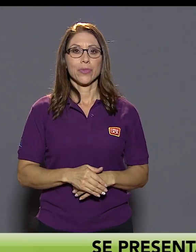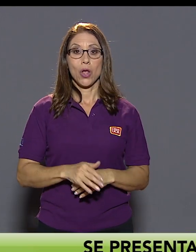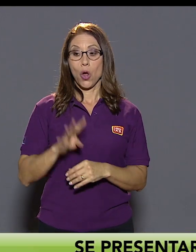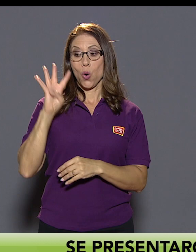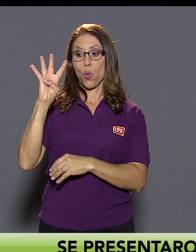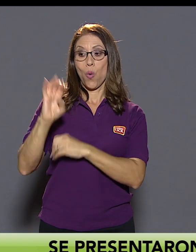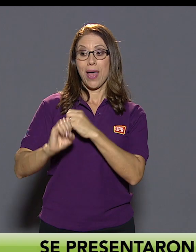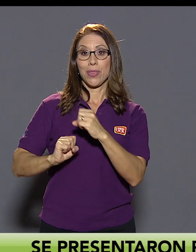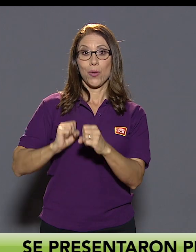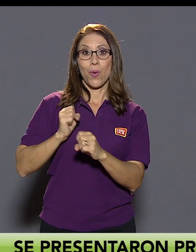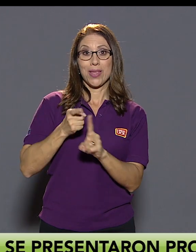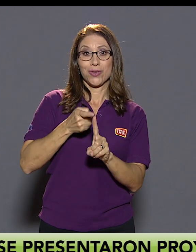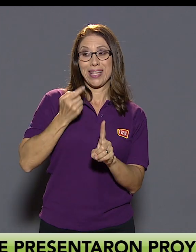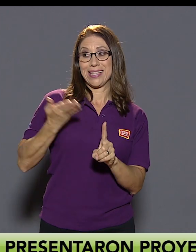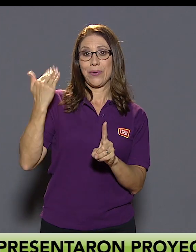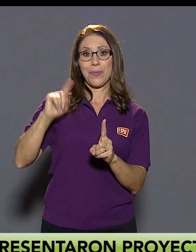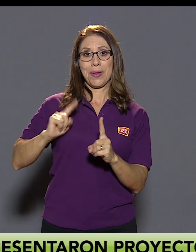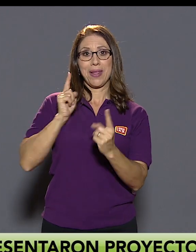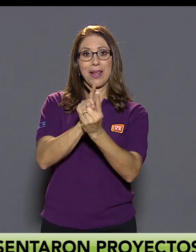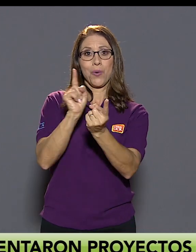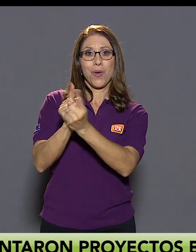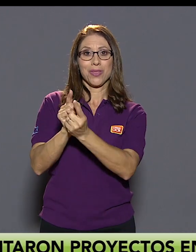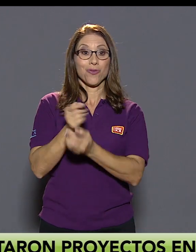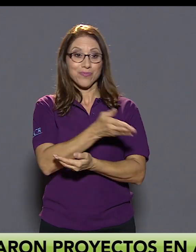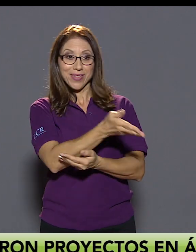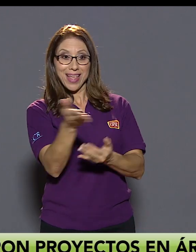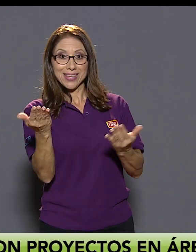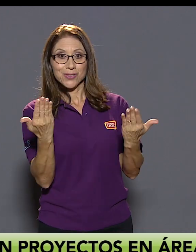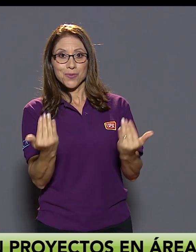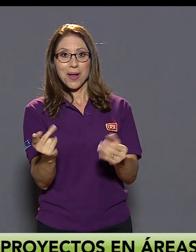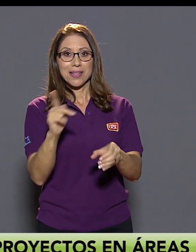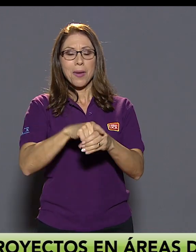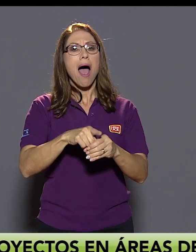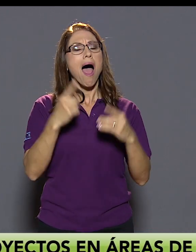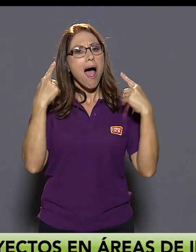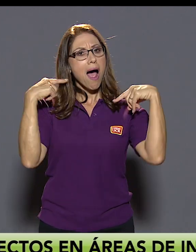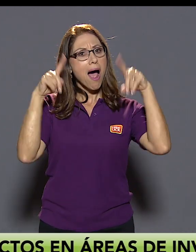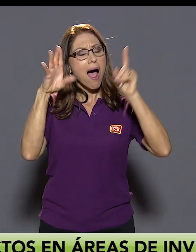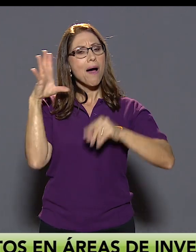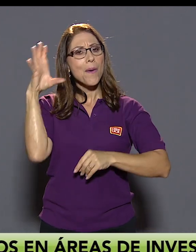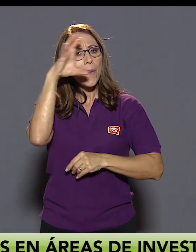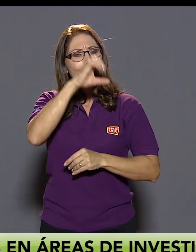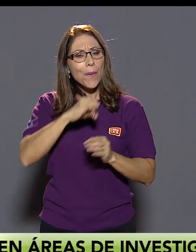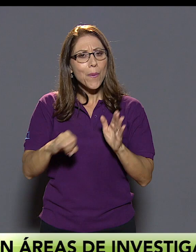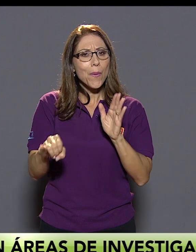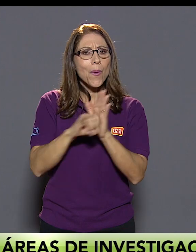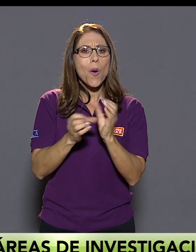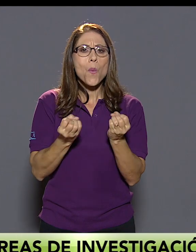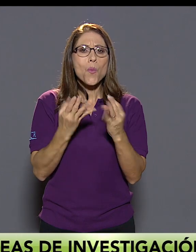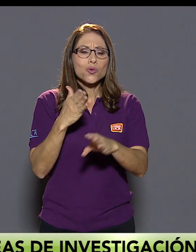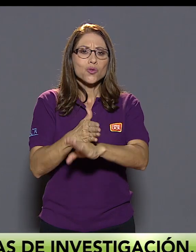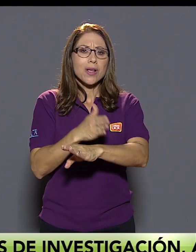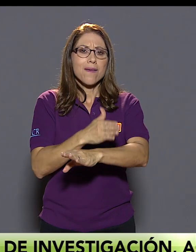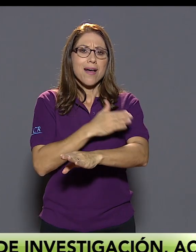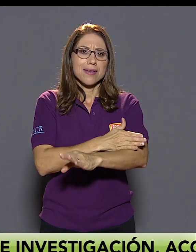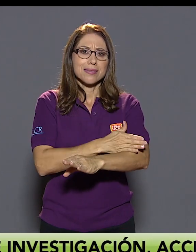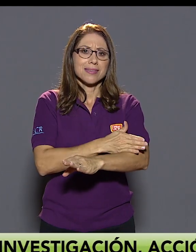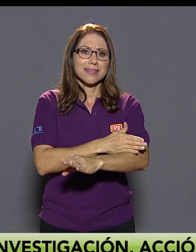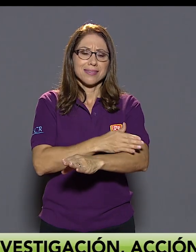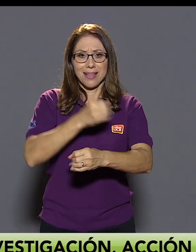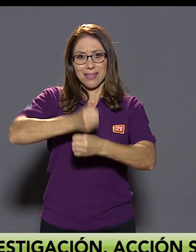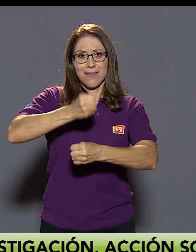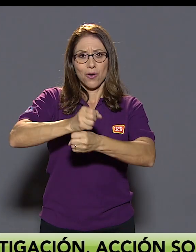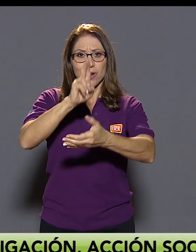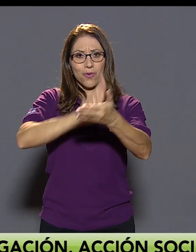A 4 años del primer encuentro, los y las participantes lograron identificar muchos avances en el quehacer de la universidad con respecto